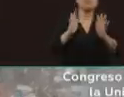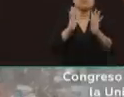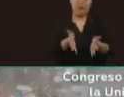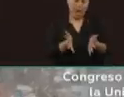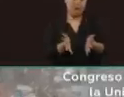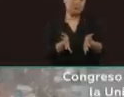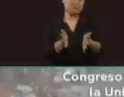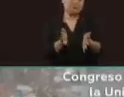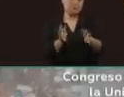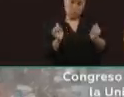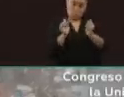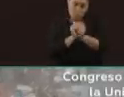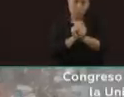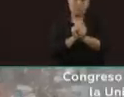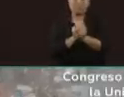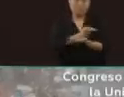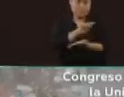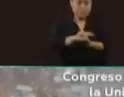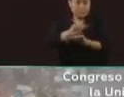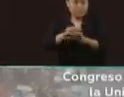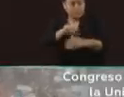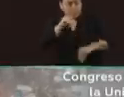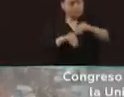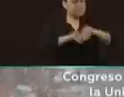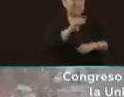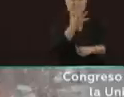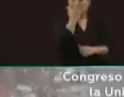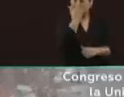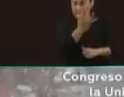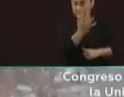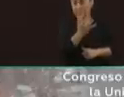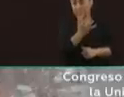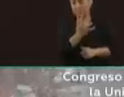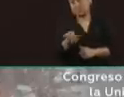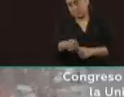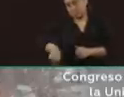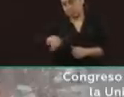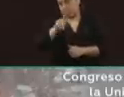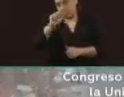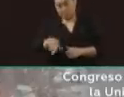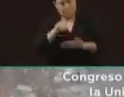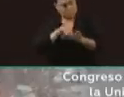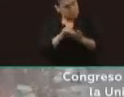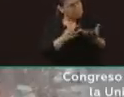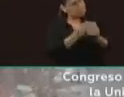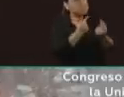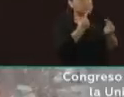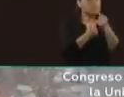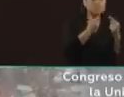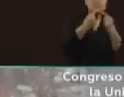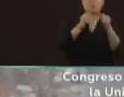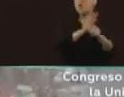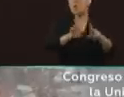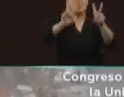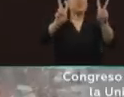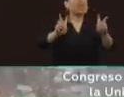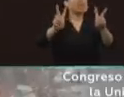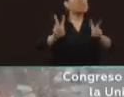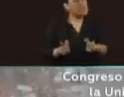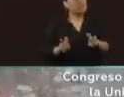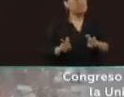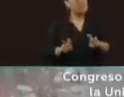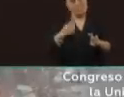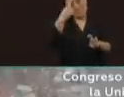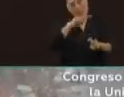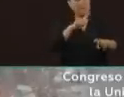una propuesta legislativa seria, por formar parte activa de las discusiones de los asuntos que han derivado en